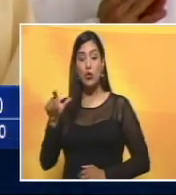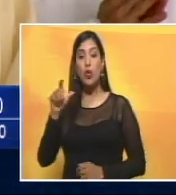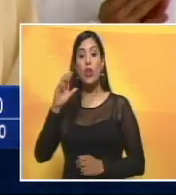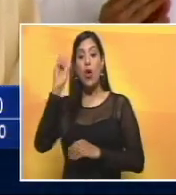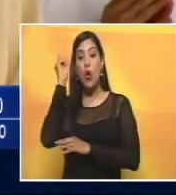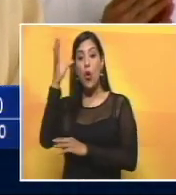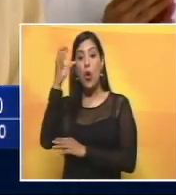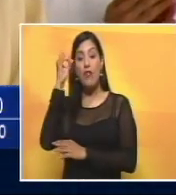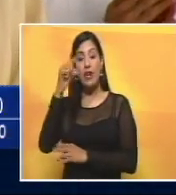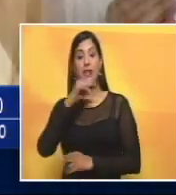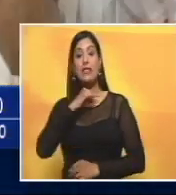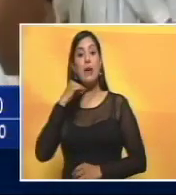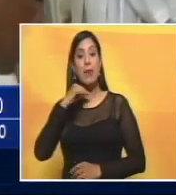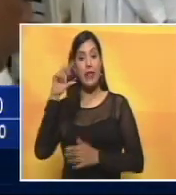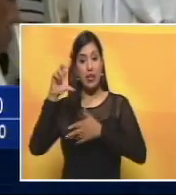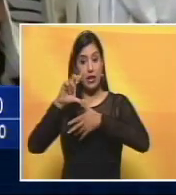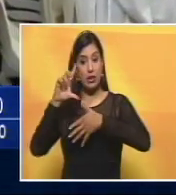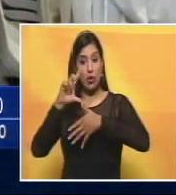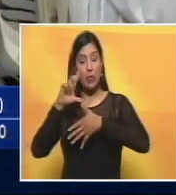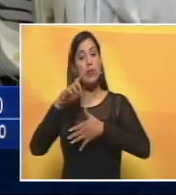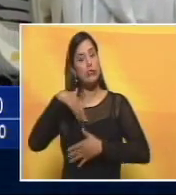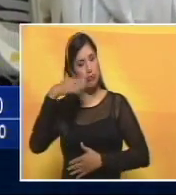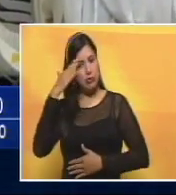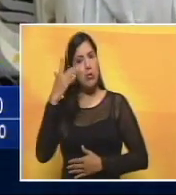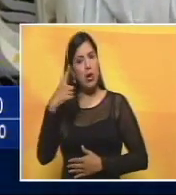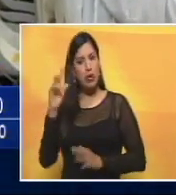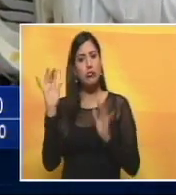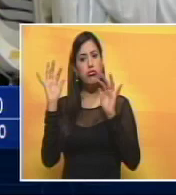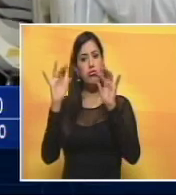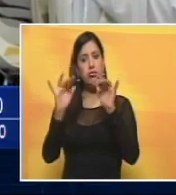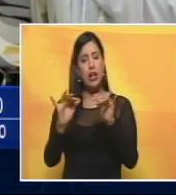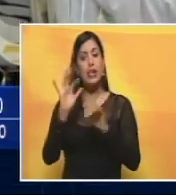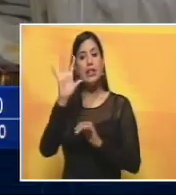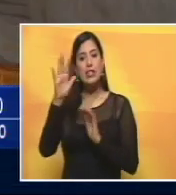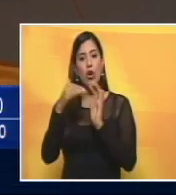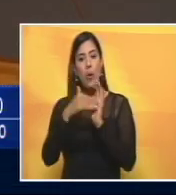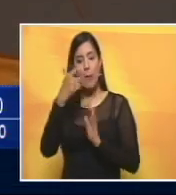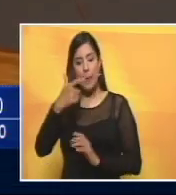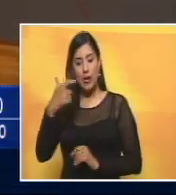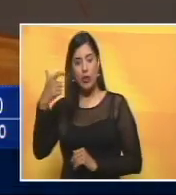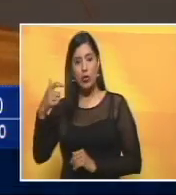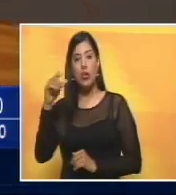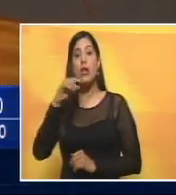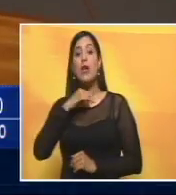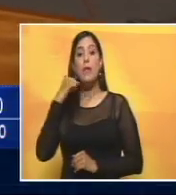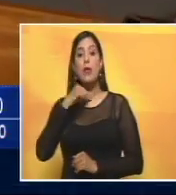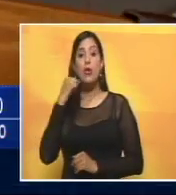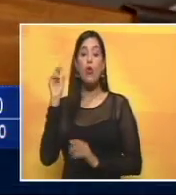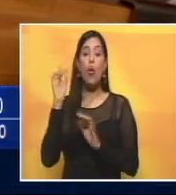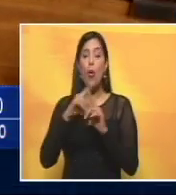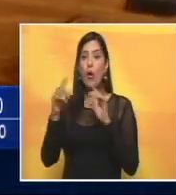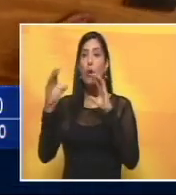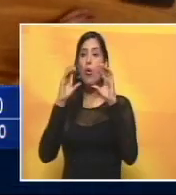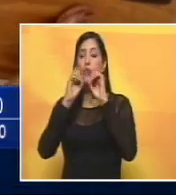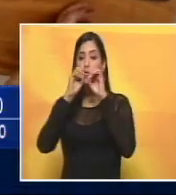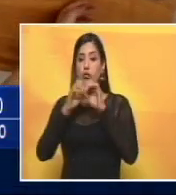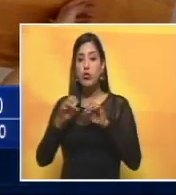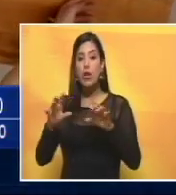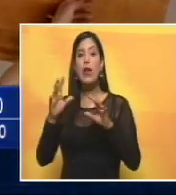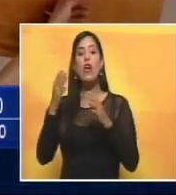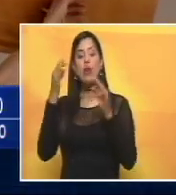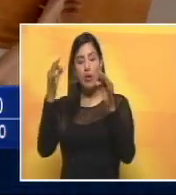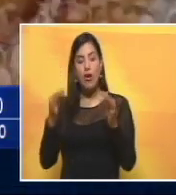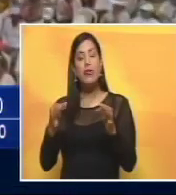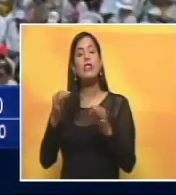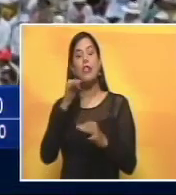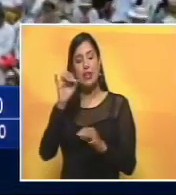la Conferencia Episcopal Latinoamericana y sabemos que allí estuvieron presentes 5 obispos venezolanos. Después se emitió un comunicado donde se